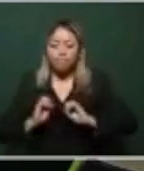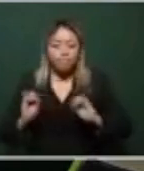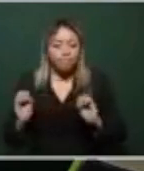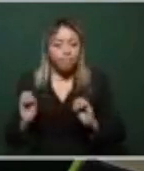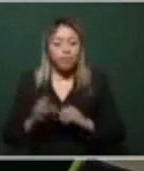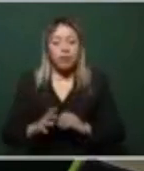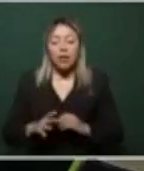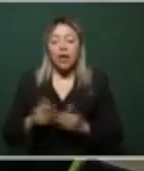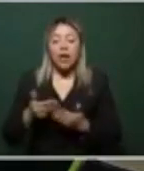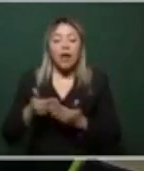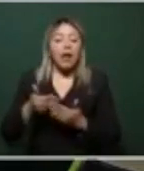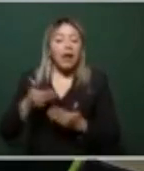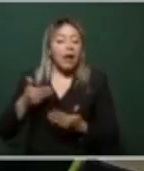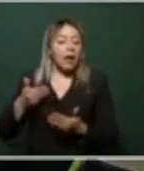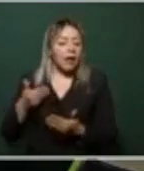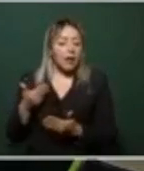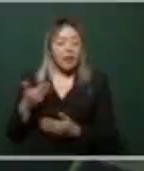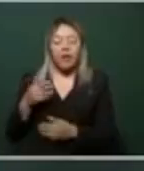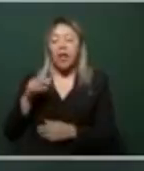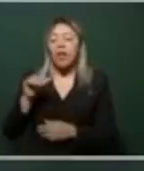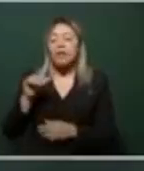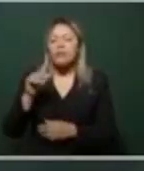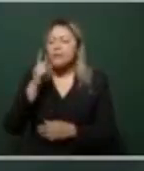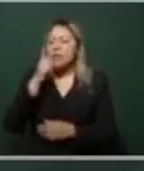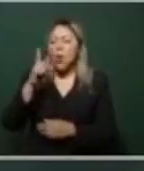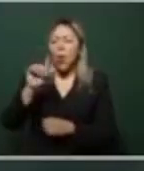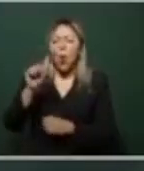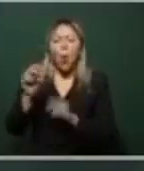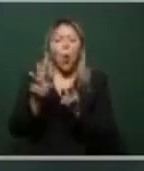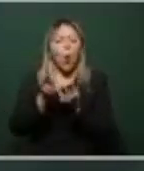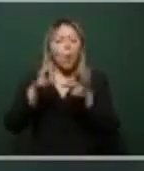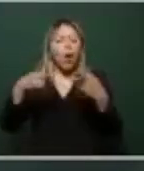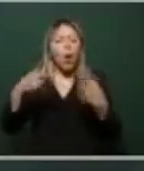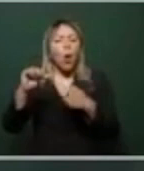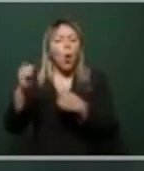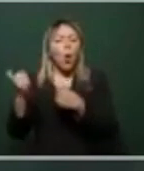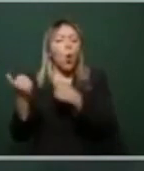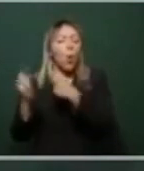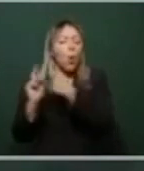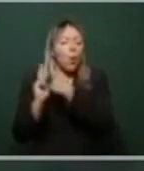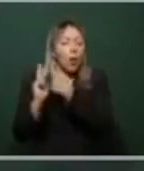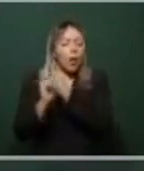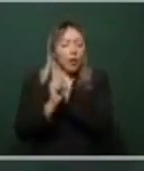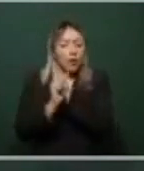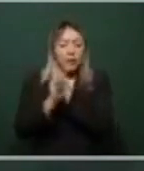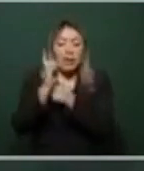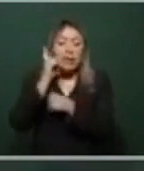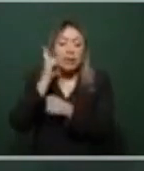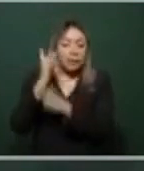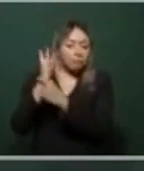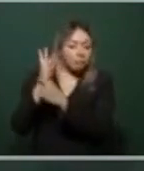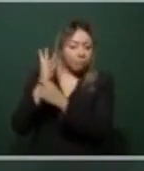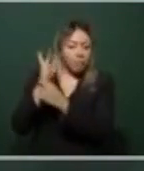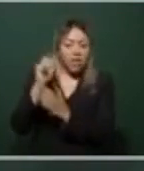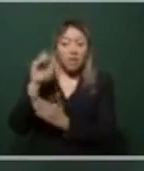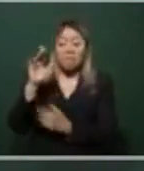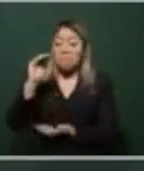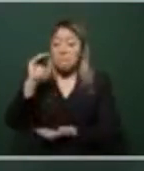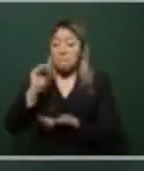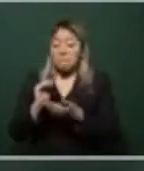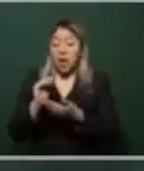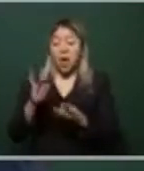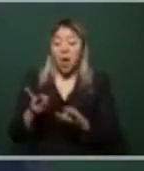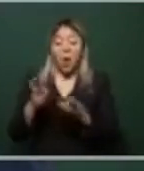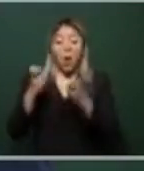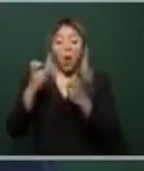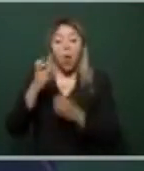Salió un periódico del extranjero diciendo de que sí, se había disminuido el robo de combustible, pero que